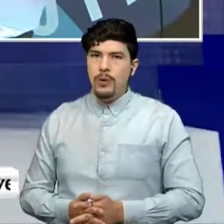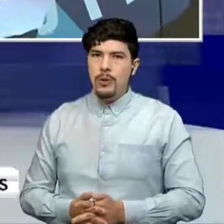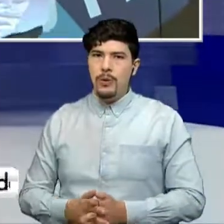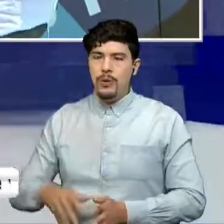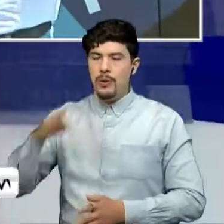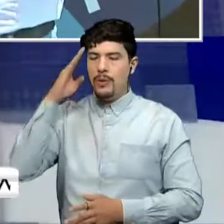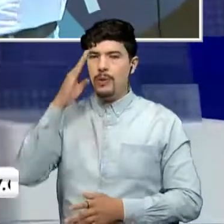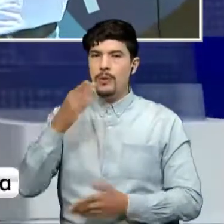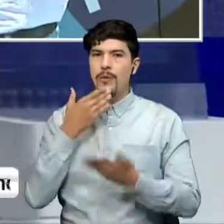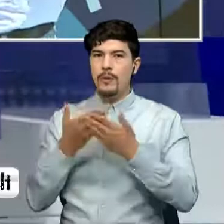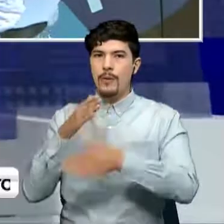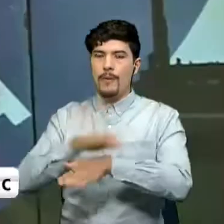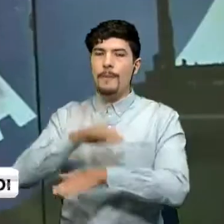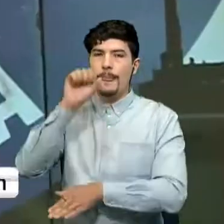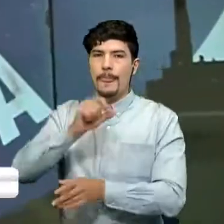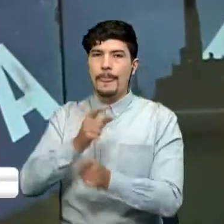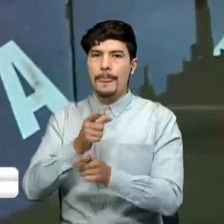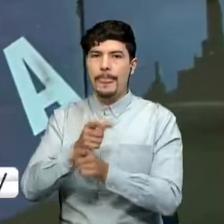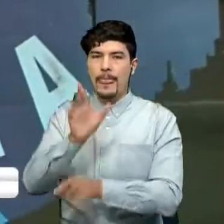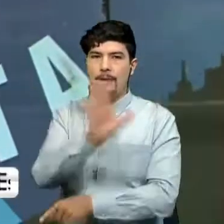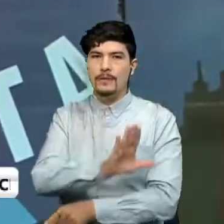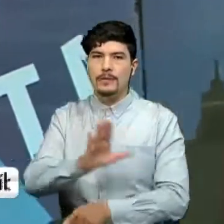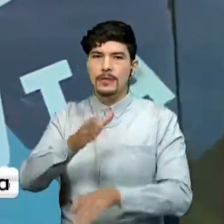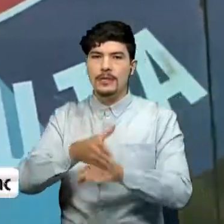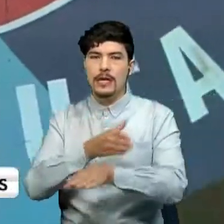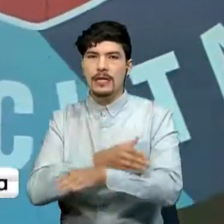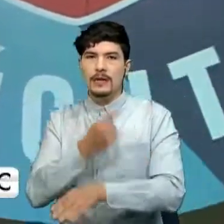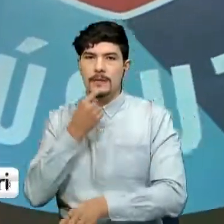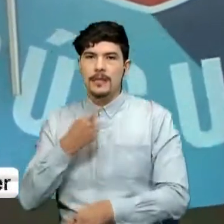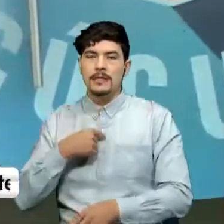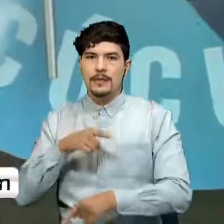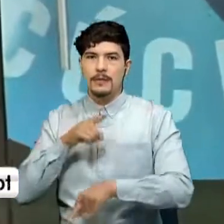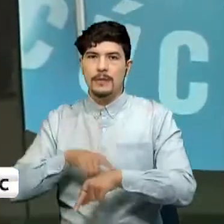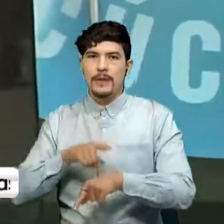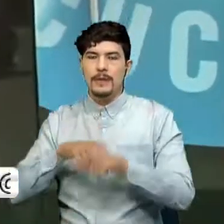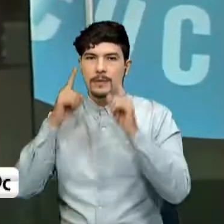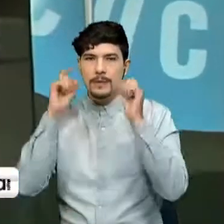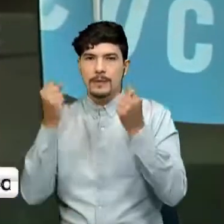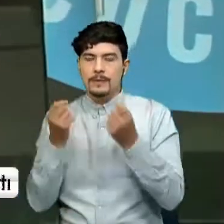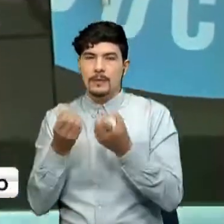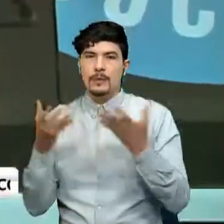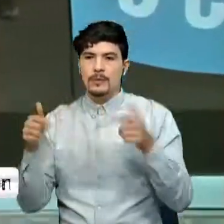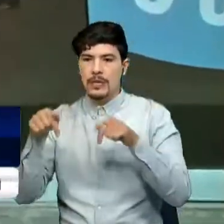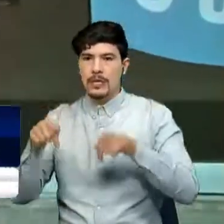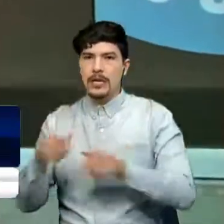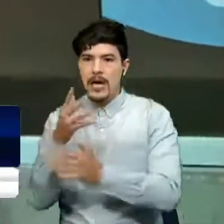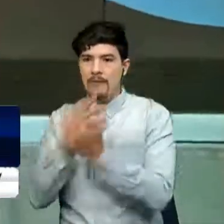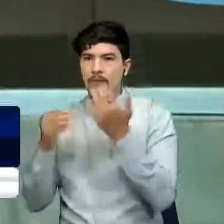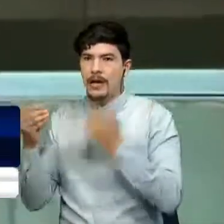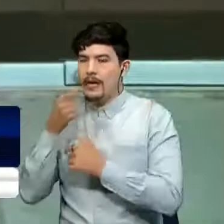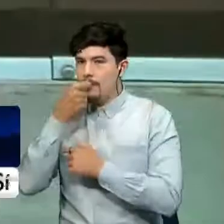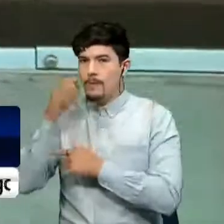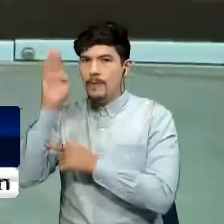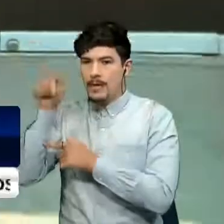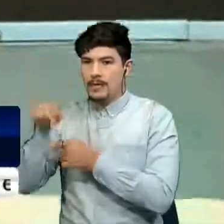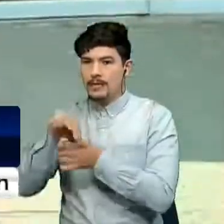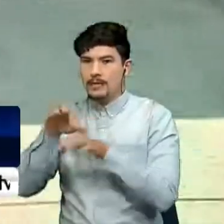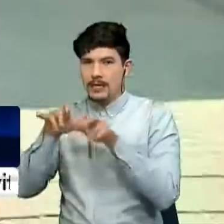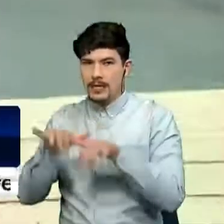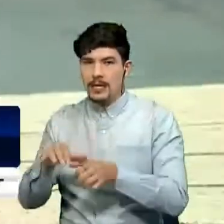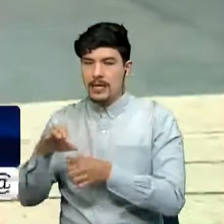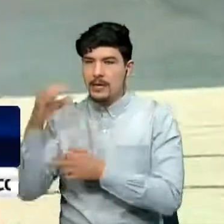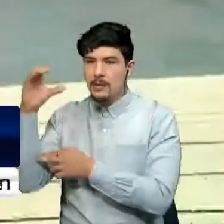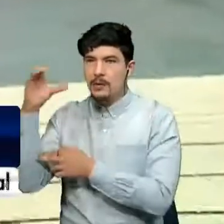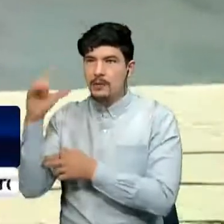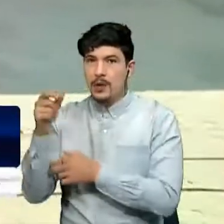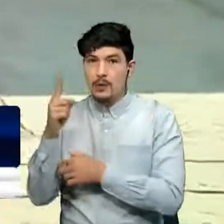Hola, muy buenas tardes. Pues como ustedes bien lo mencionan, se vivieron momentos de tensión y zozobra aquí a las afueras de la Secretaría de Tránsito de Cúcuta anoche, cuando